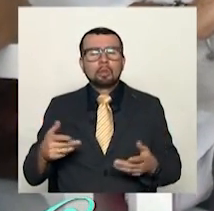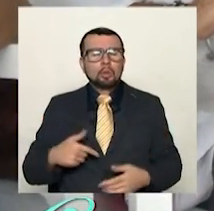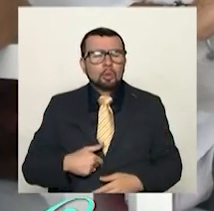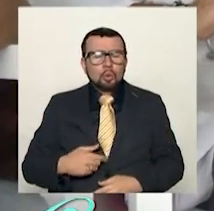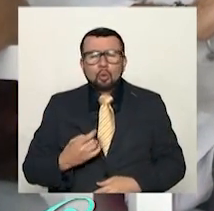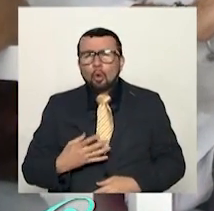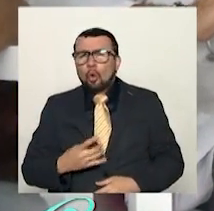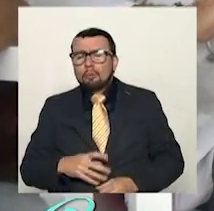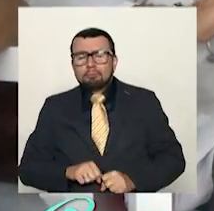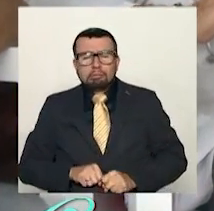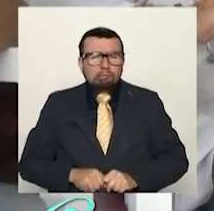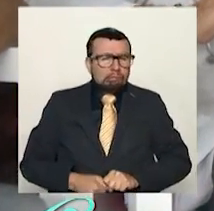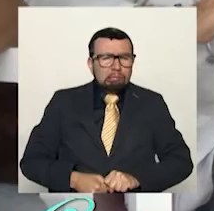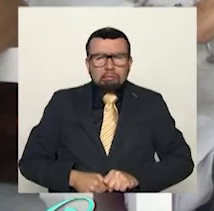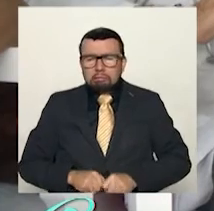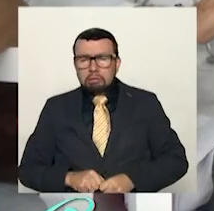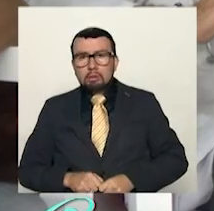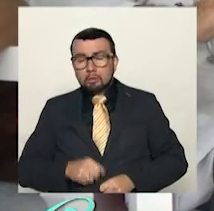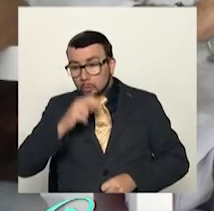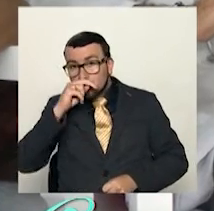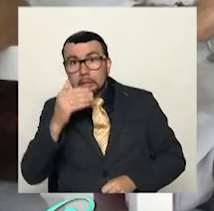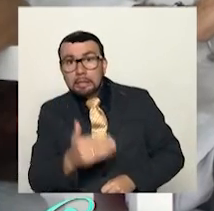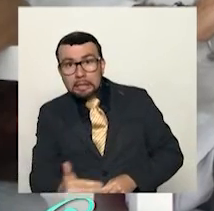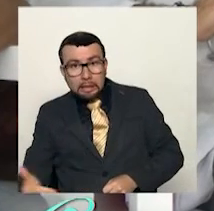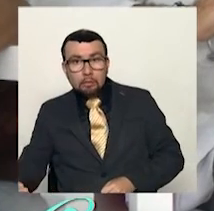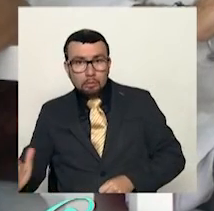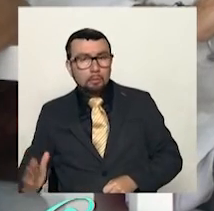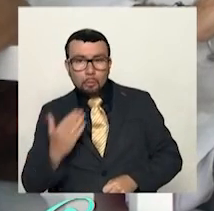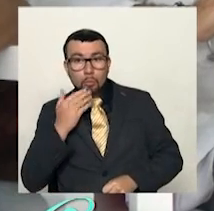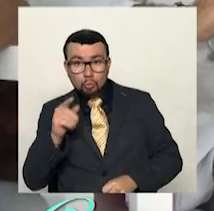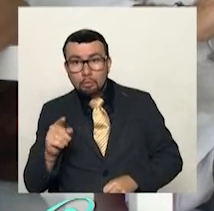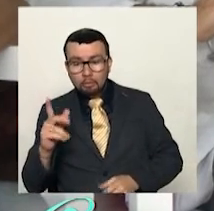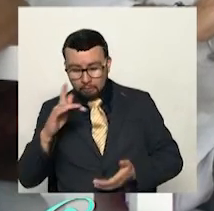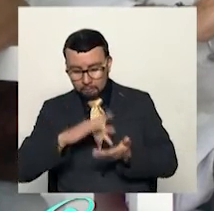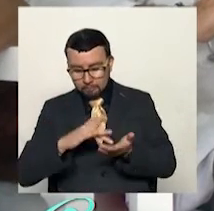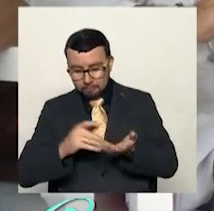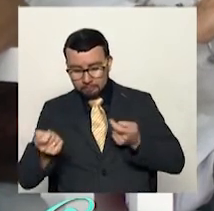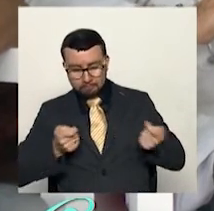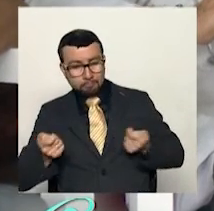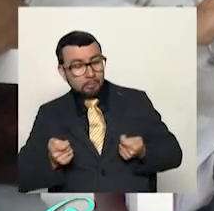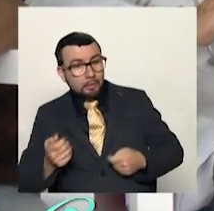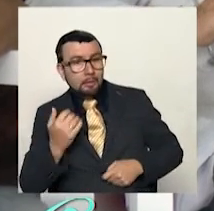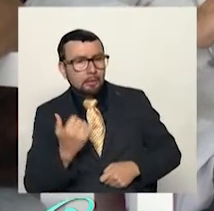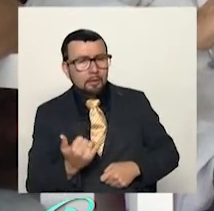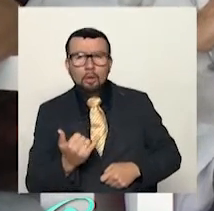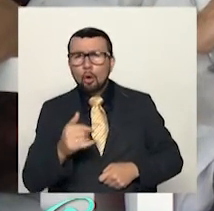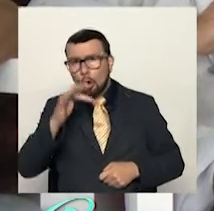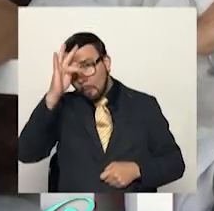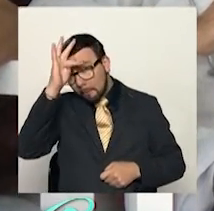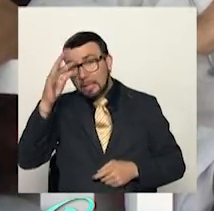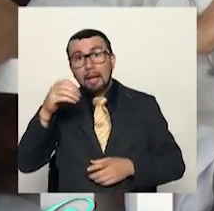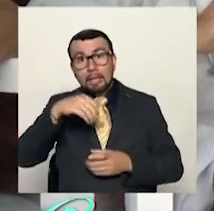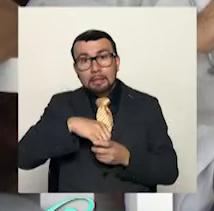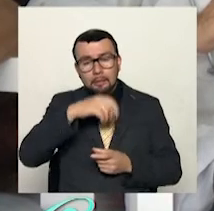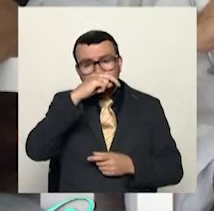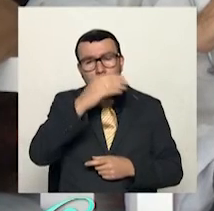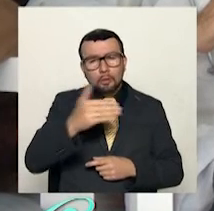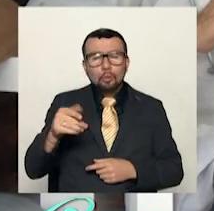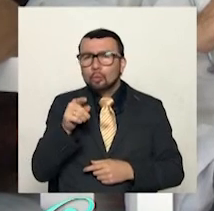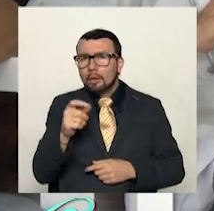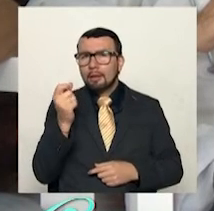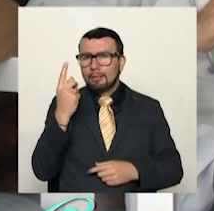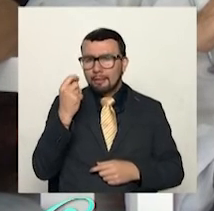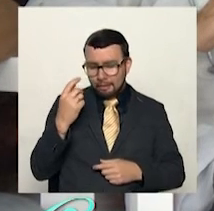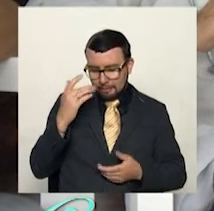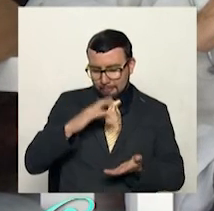cólico abdominal y en la niñez, donde usted manejaba una sección grande en el hospital con niños, para que la gente entienda cada